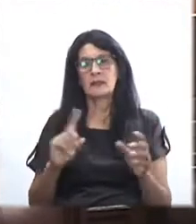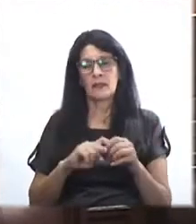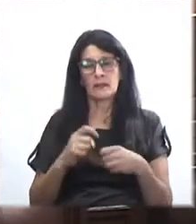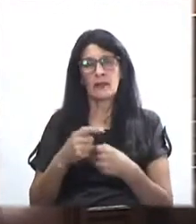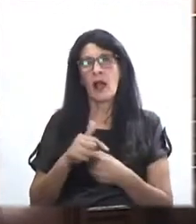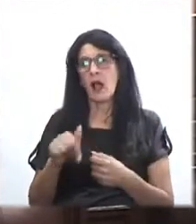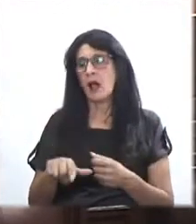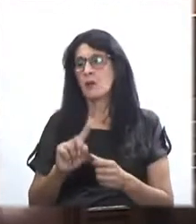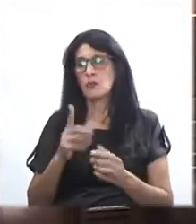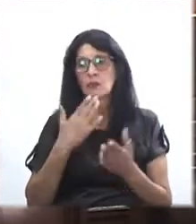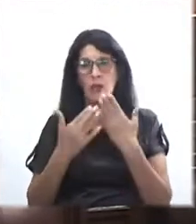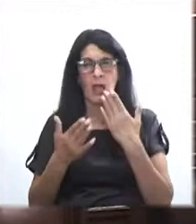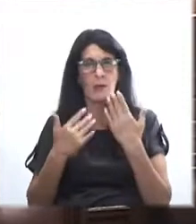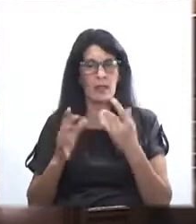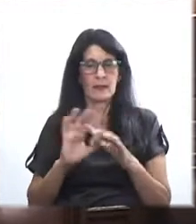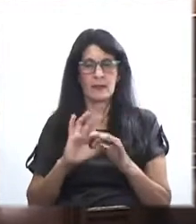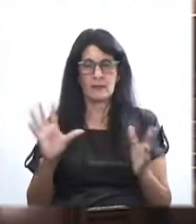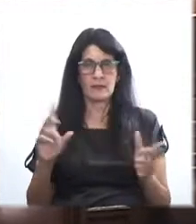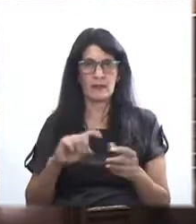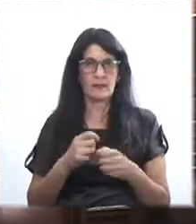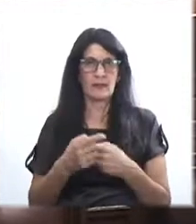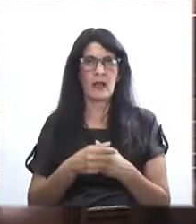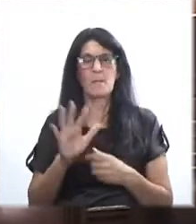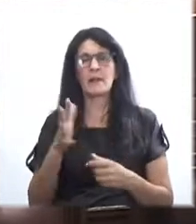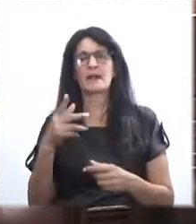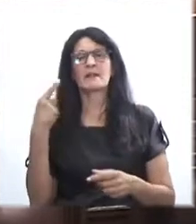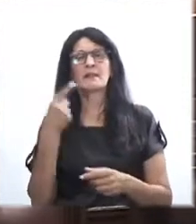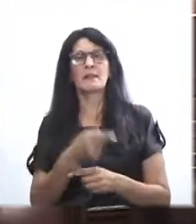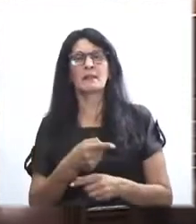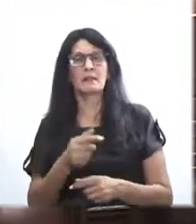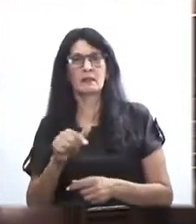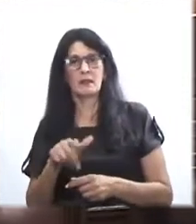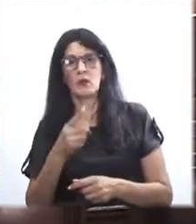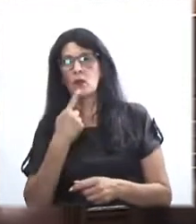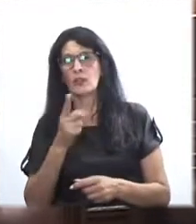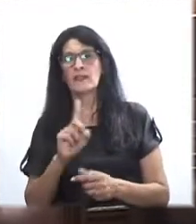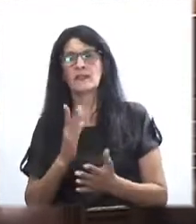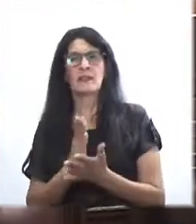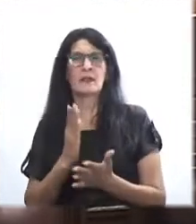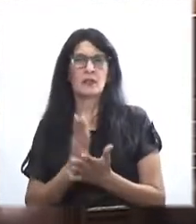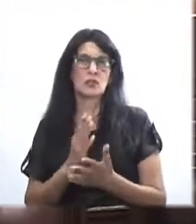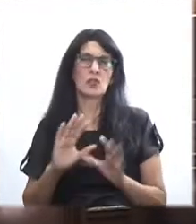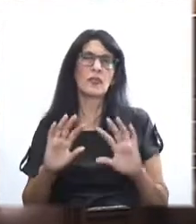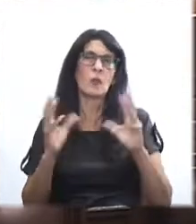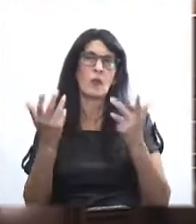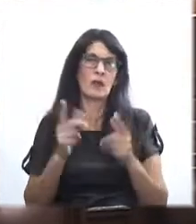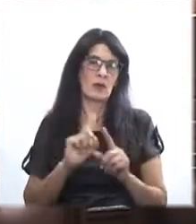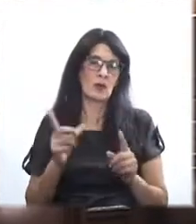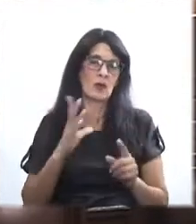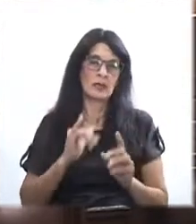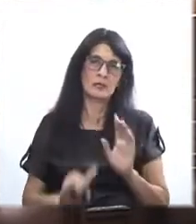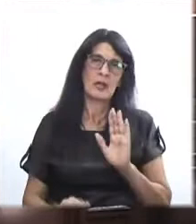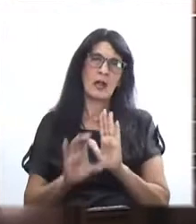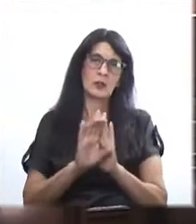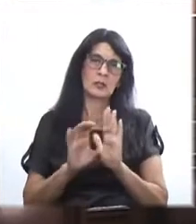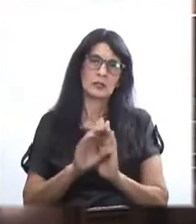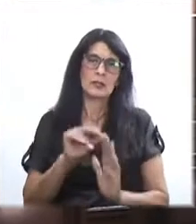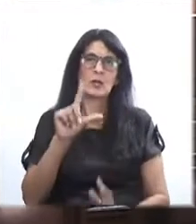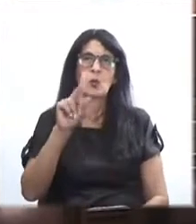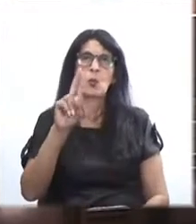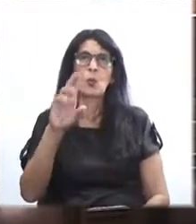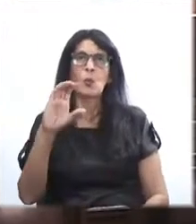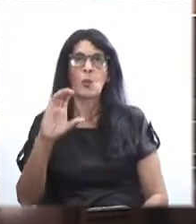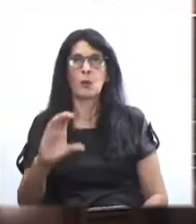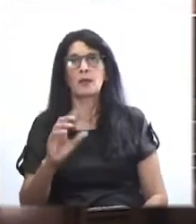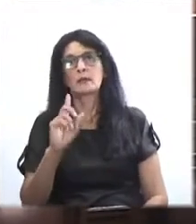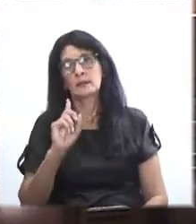libertad sindical, lo que parece un ataque al derecho de huelga, acá no se habla de derecho de huelga, el derecho de huelga está en la Constitución, y la LUC, que también fue tratada, porque